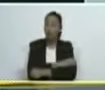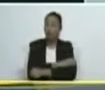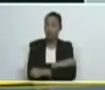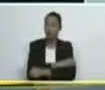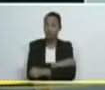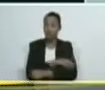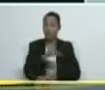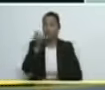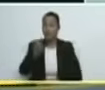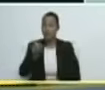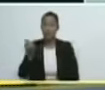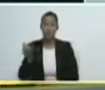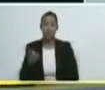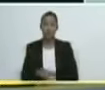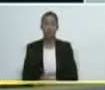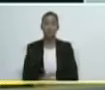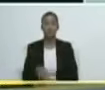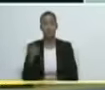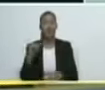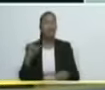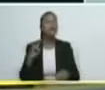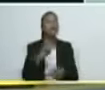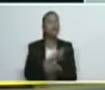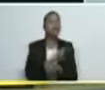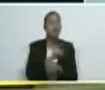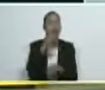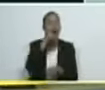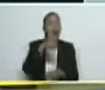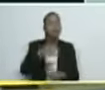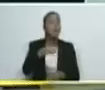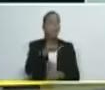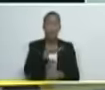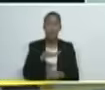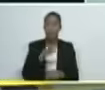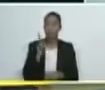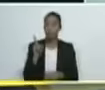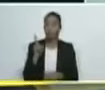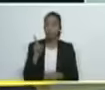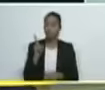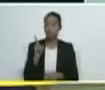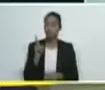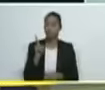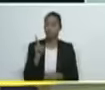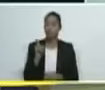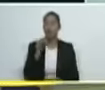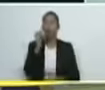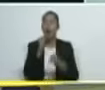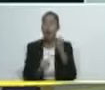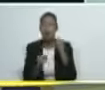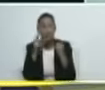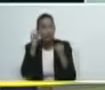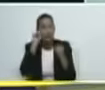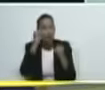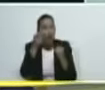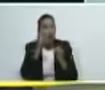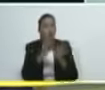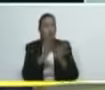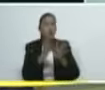apellidos engañó una parte del pueblo con la última cola, ¿la recuerdan?